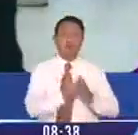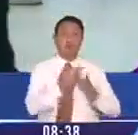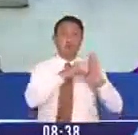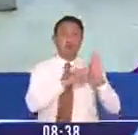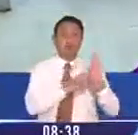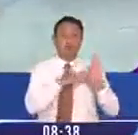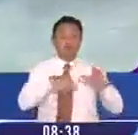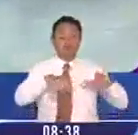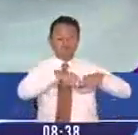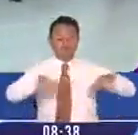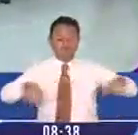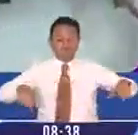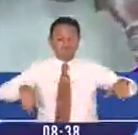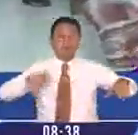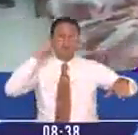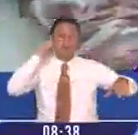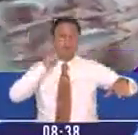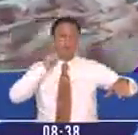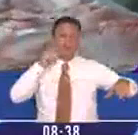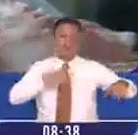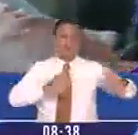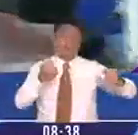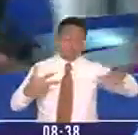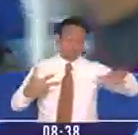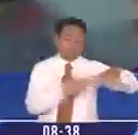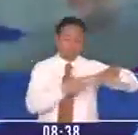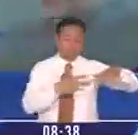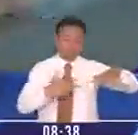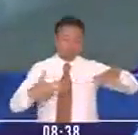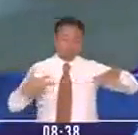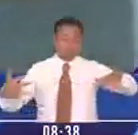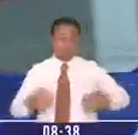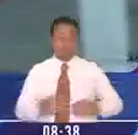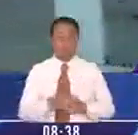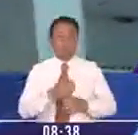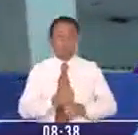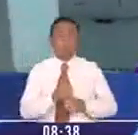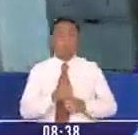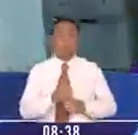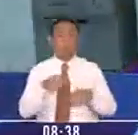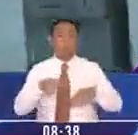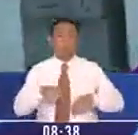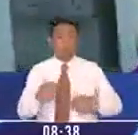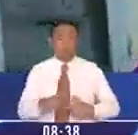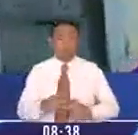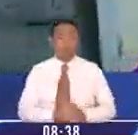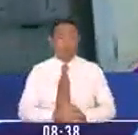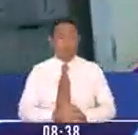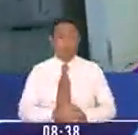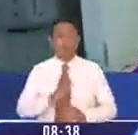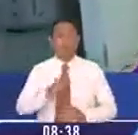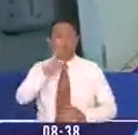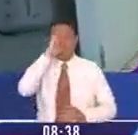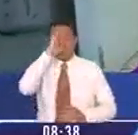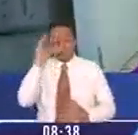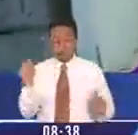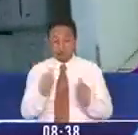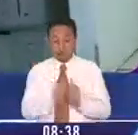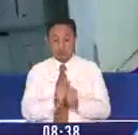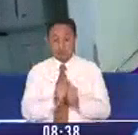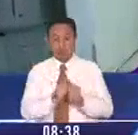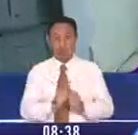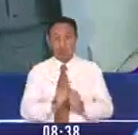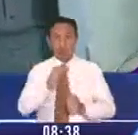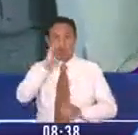azul para que sea el uso adecuado del espacio de los vehículos. La seguridad también se está trabajando fuertemente con la Policía Nacional, con nuestra Policía